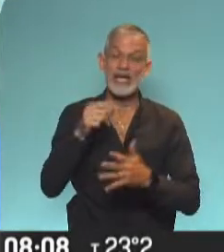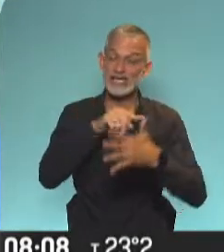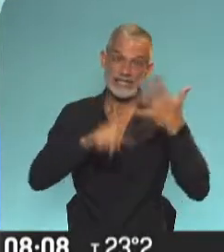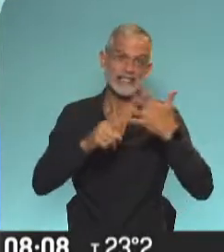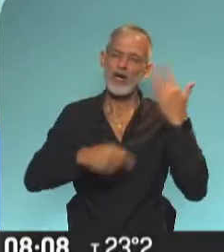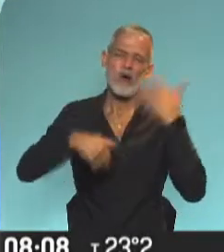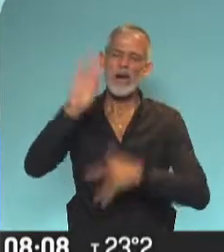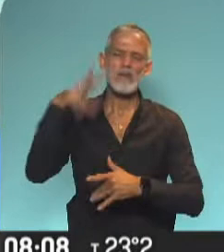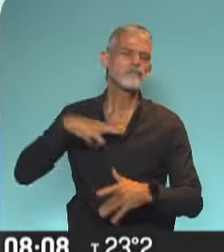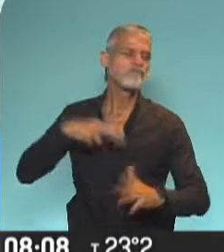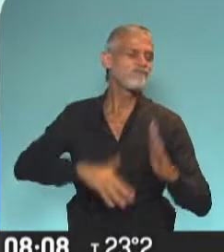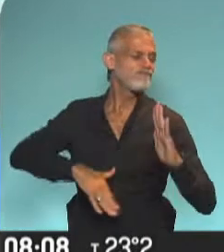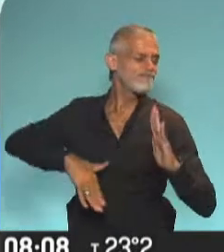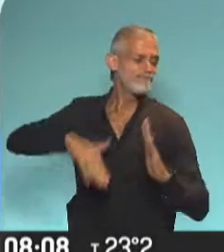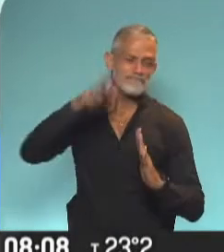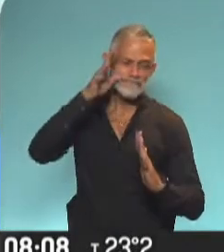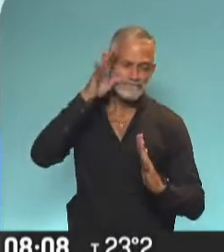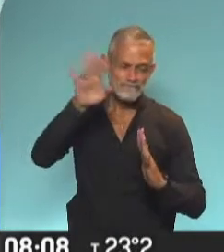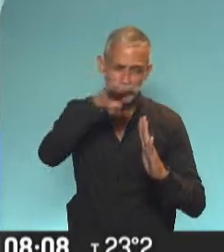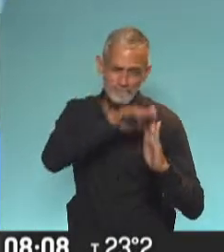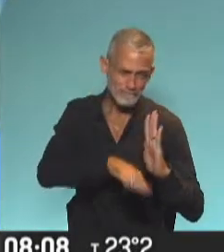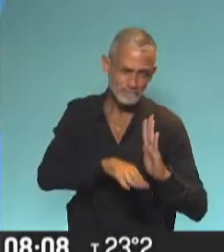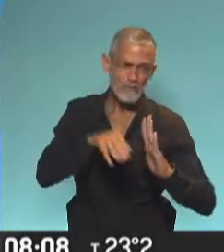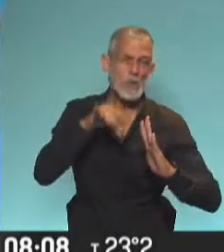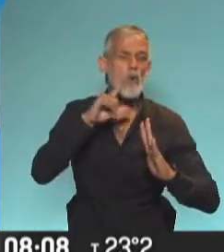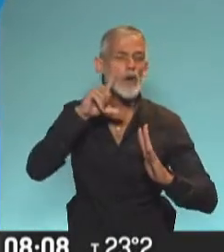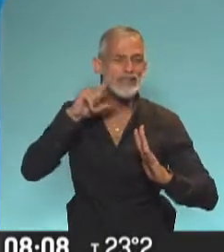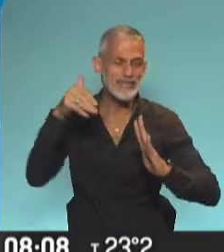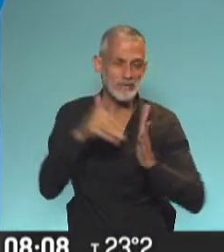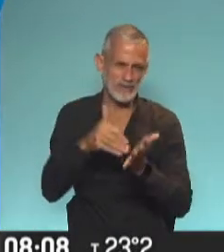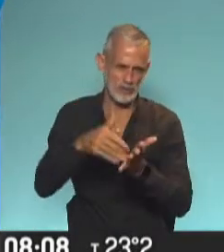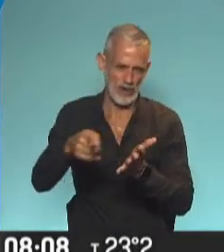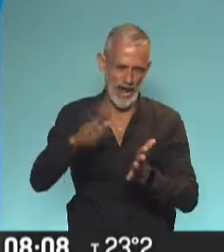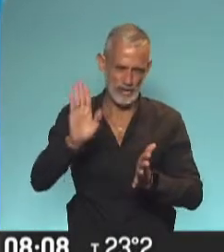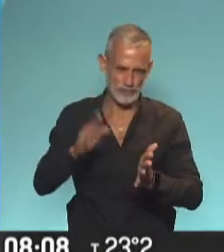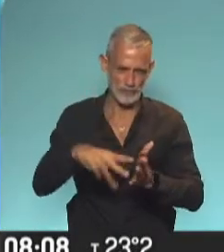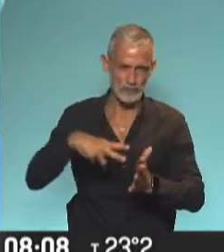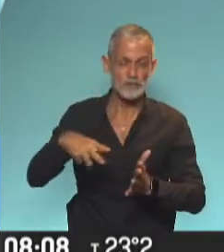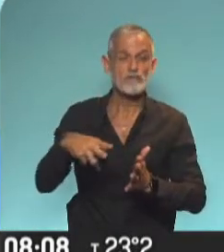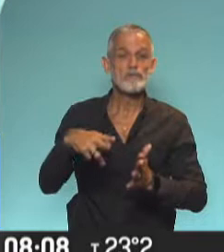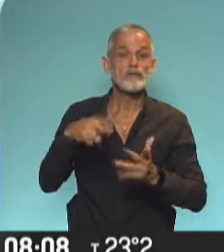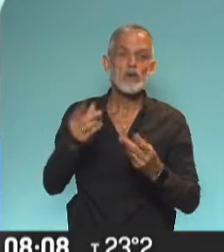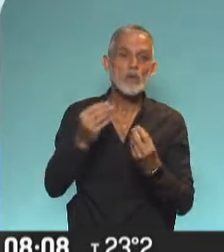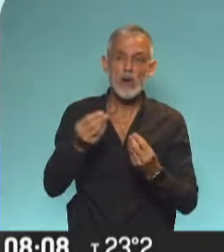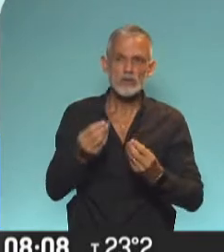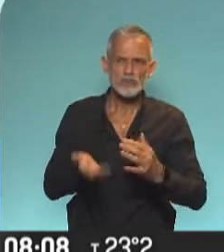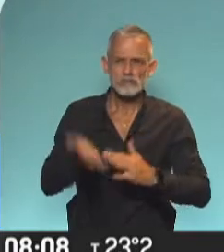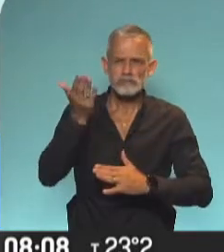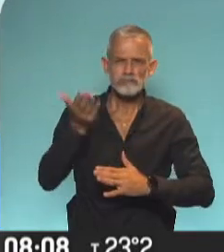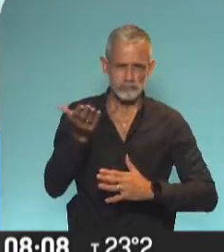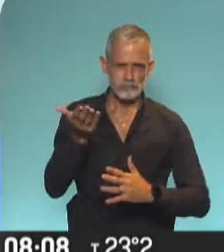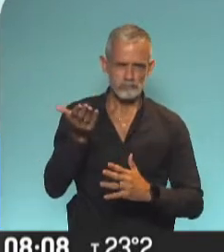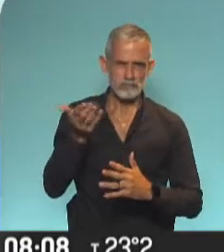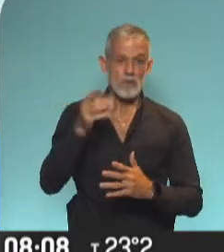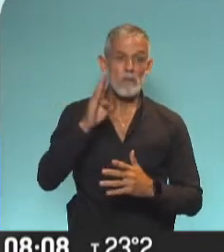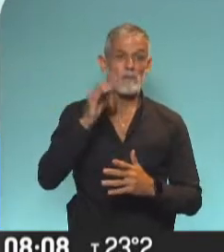más millonarios, multimillonarios, mejor dicho, del mundo. ¿Cuánto elevaron su fortuna? Jeff Bezos es